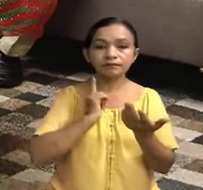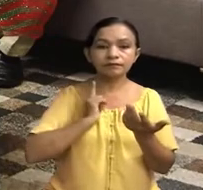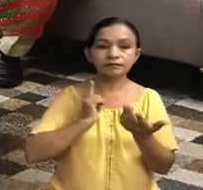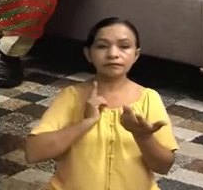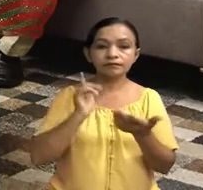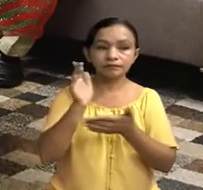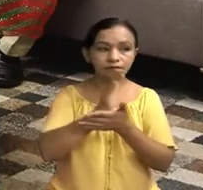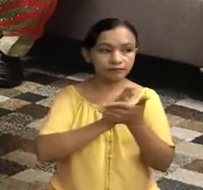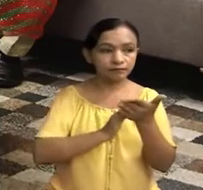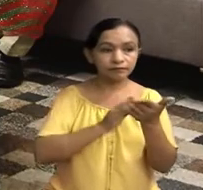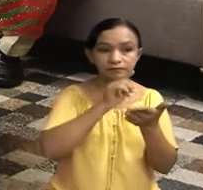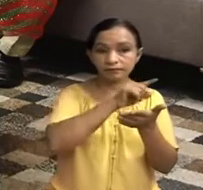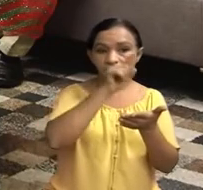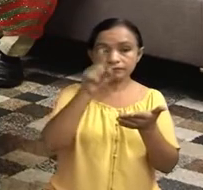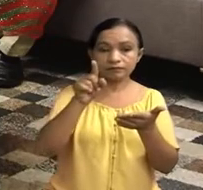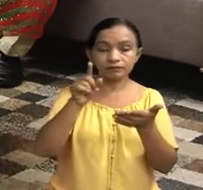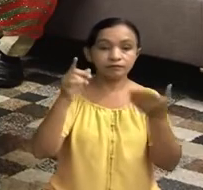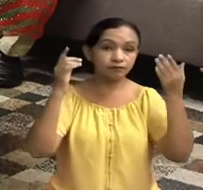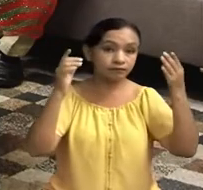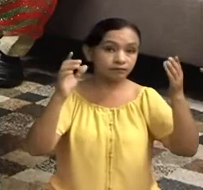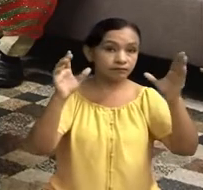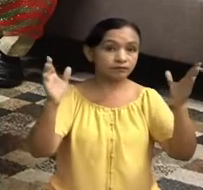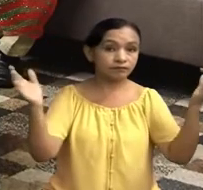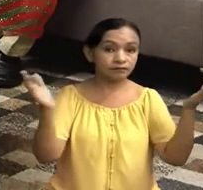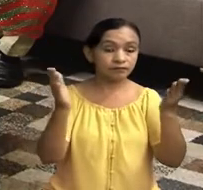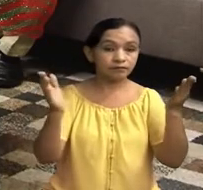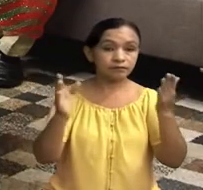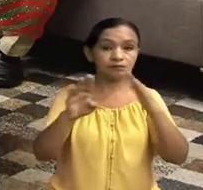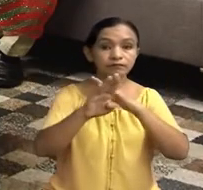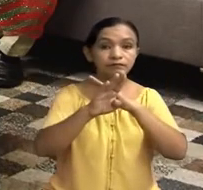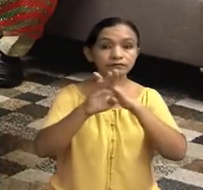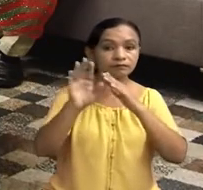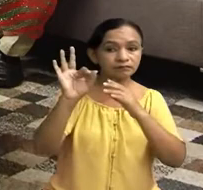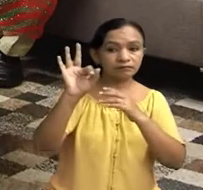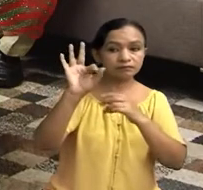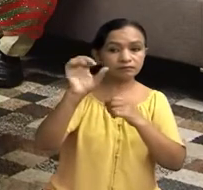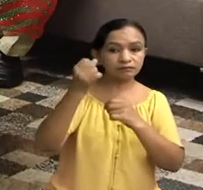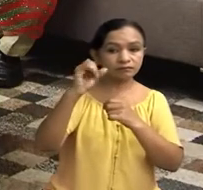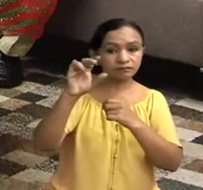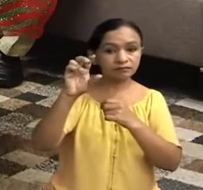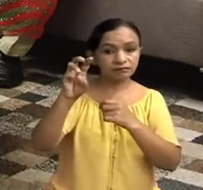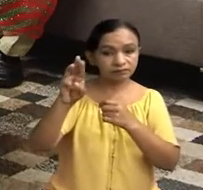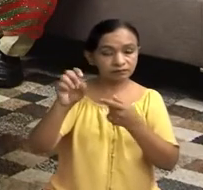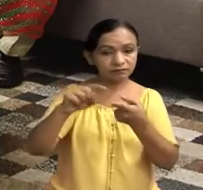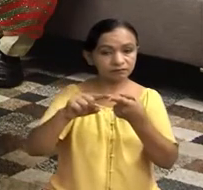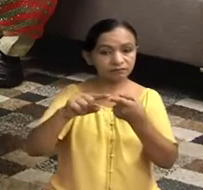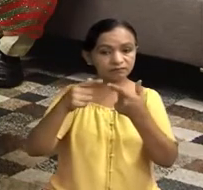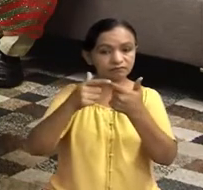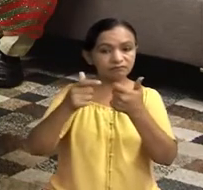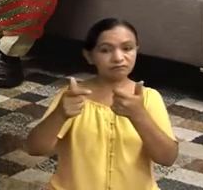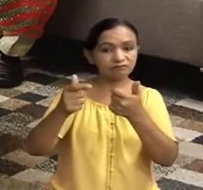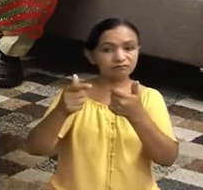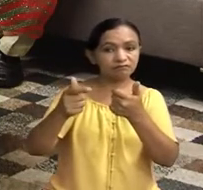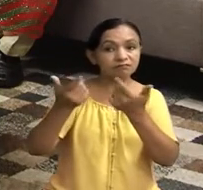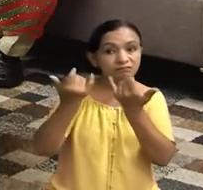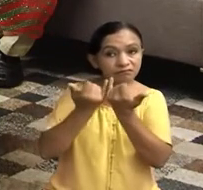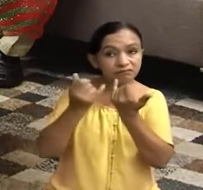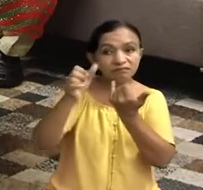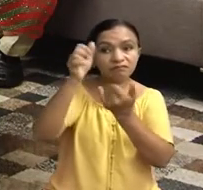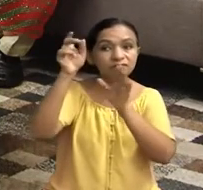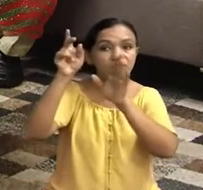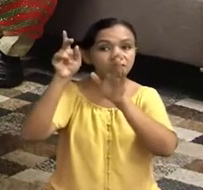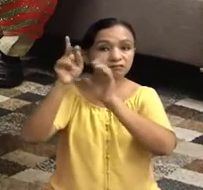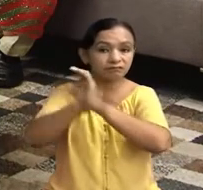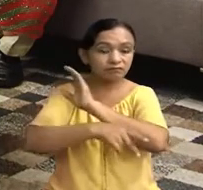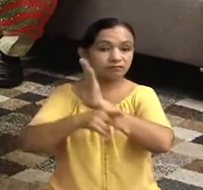todavía reductos de fascismo, reductos de oligarquías al servicio de las potencias extranjeras, que